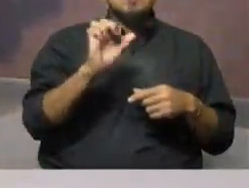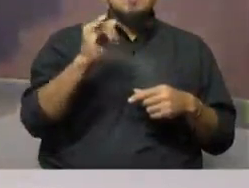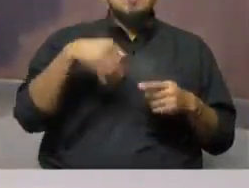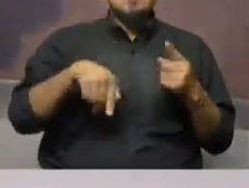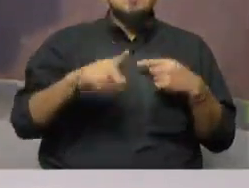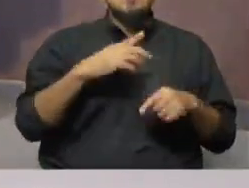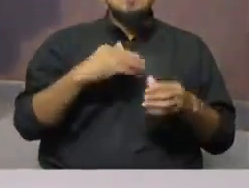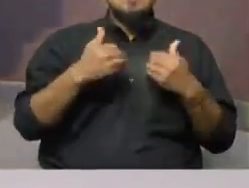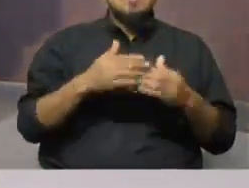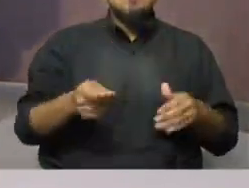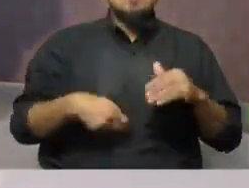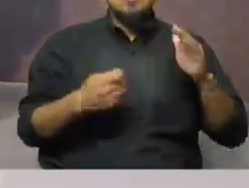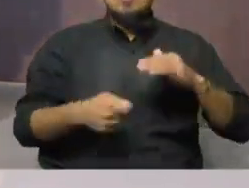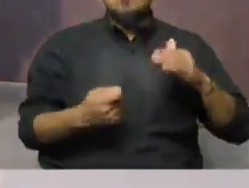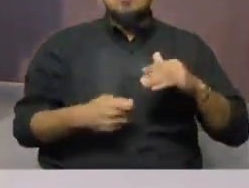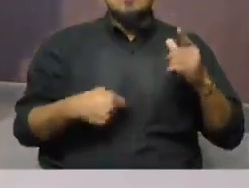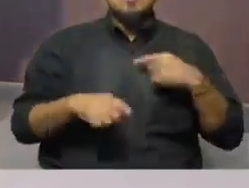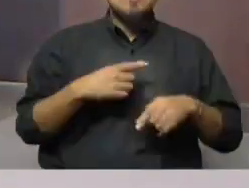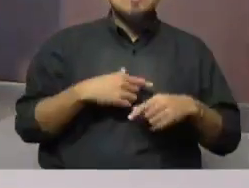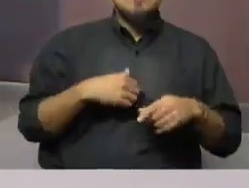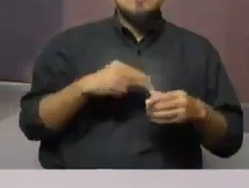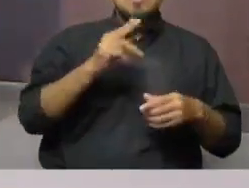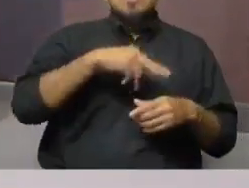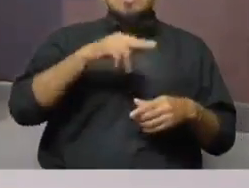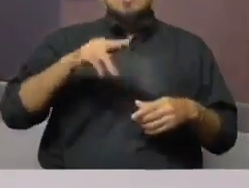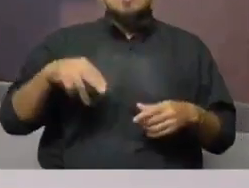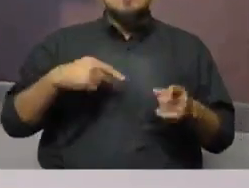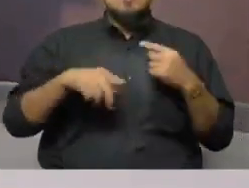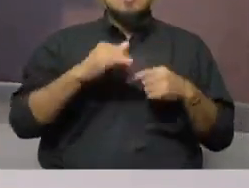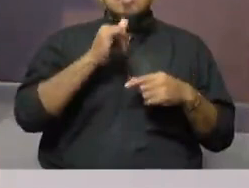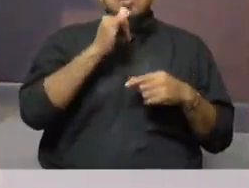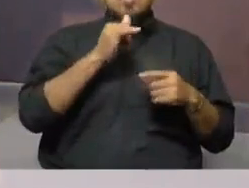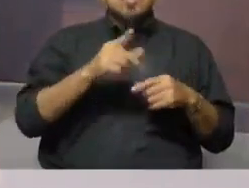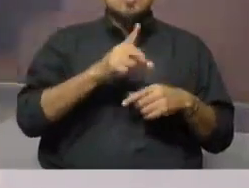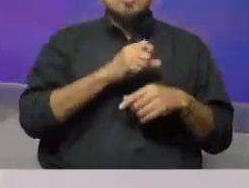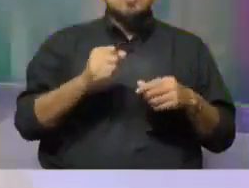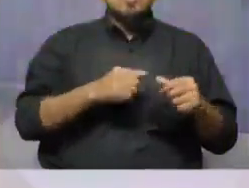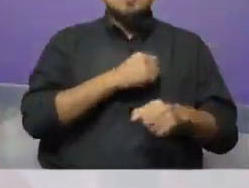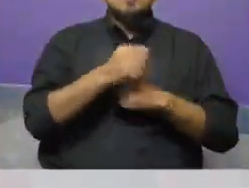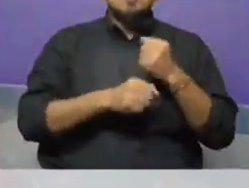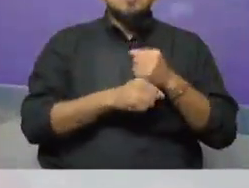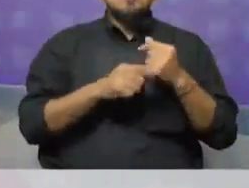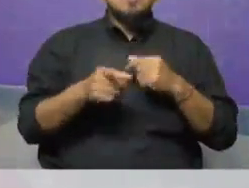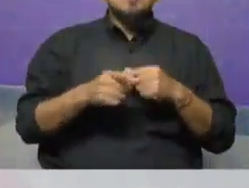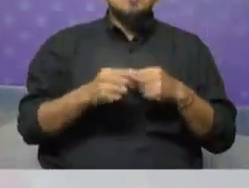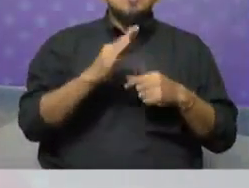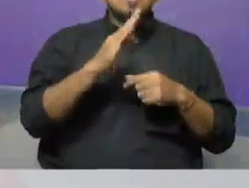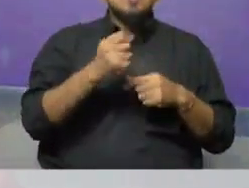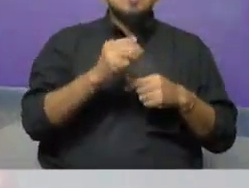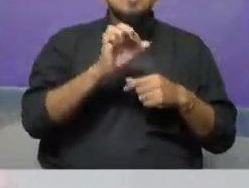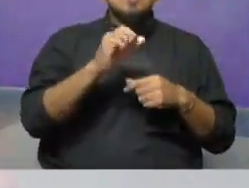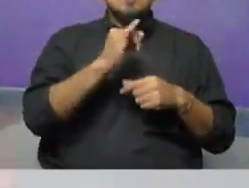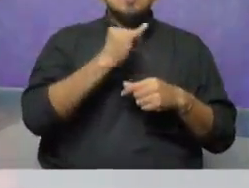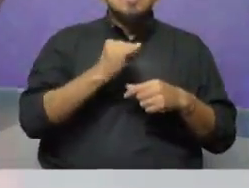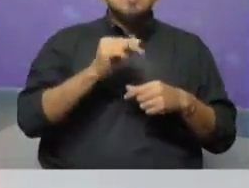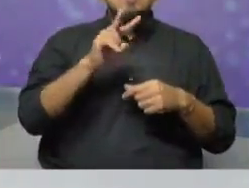con los lugolos y eso era lo que veíamos. Divinos los tambores pintados. Y con respecto a esto que contaban que se cumplen 100 años de Carlos Páez Vilaró, creo que